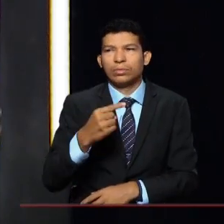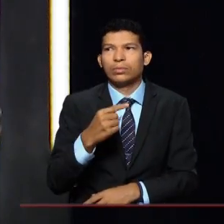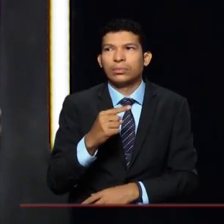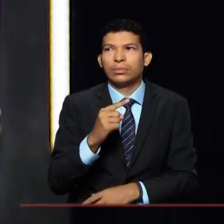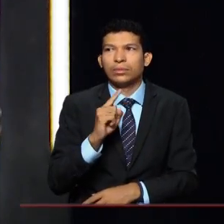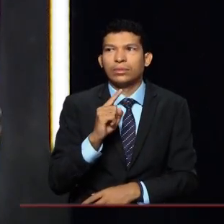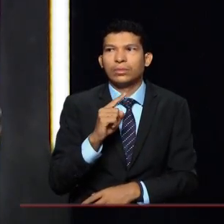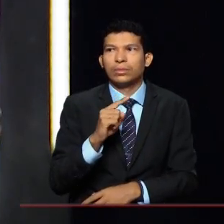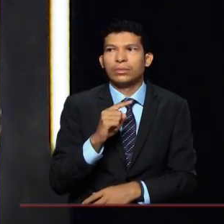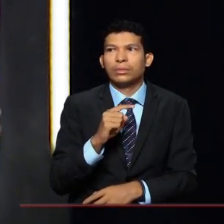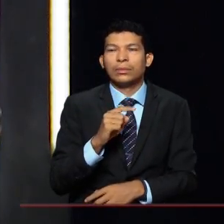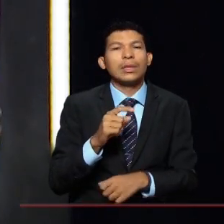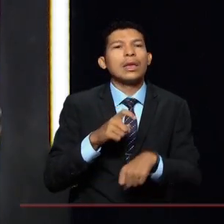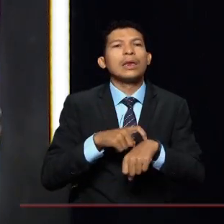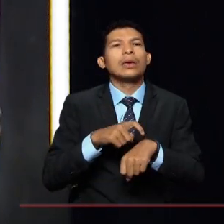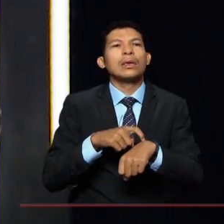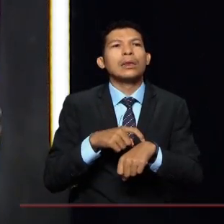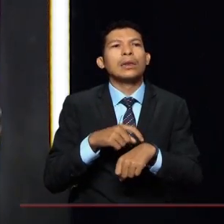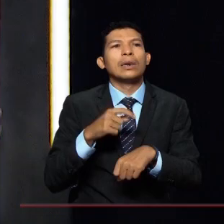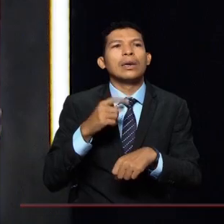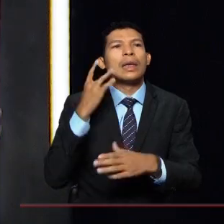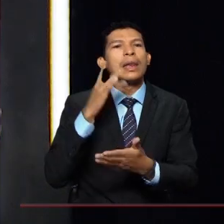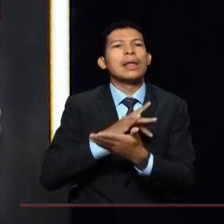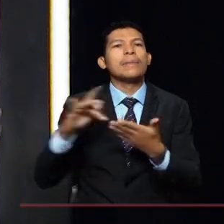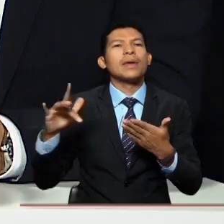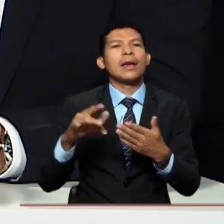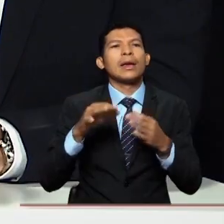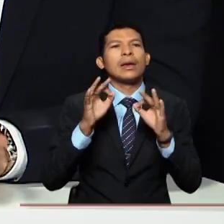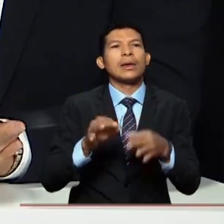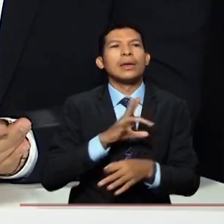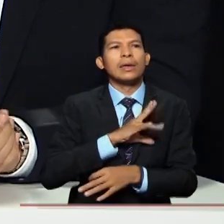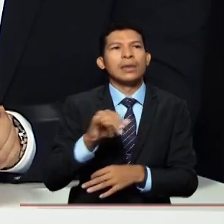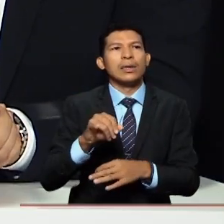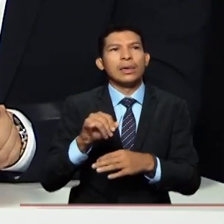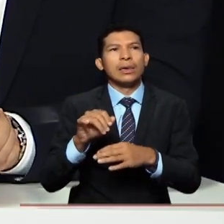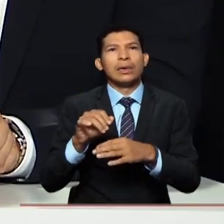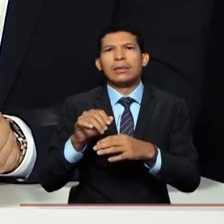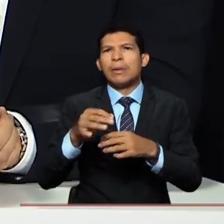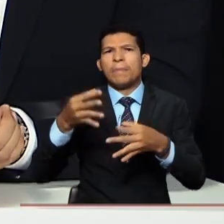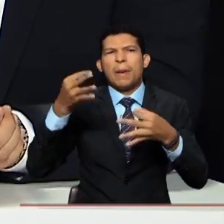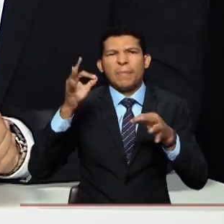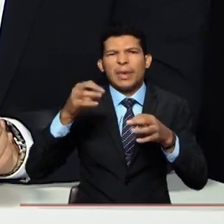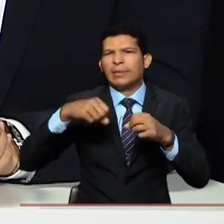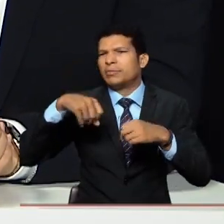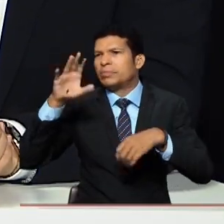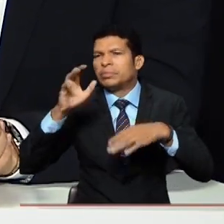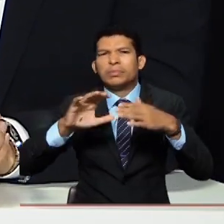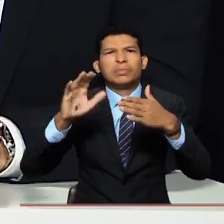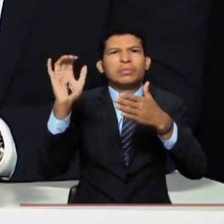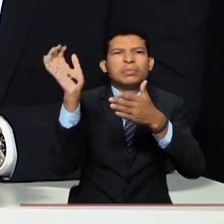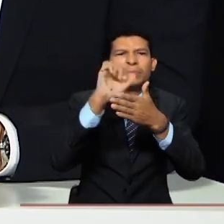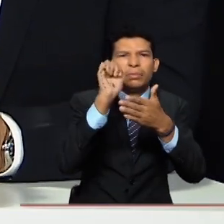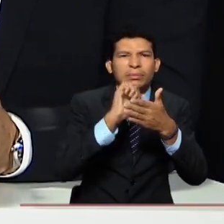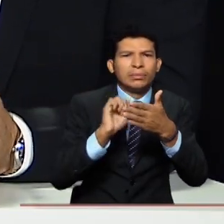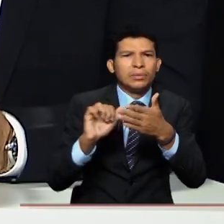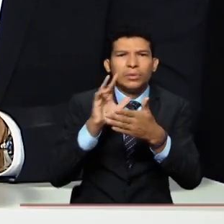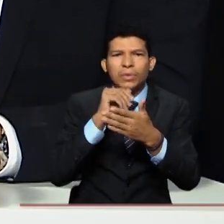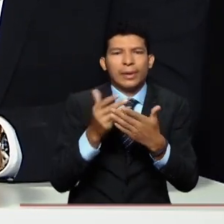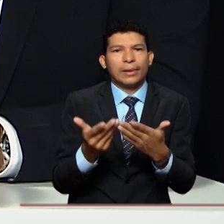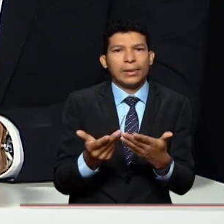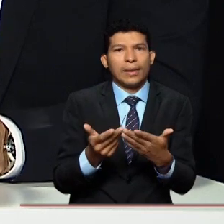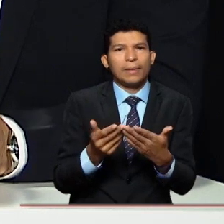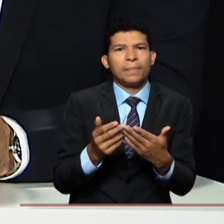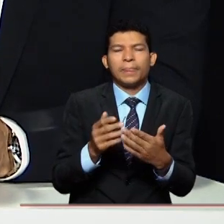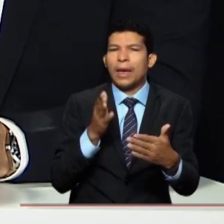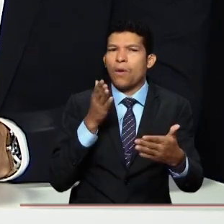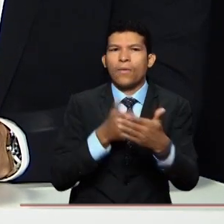las redes y dicen, bueno, ya qué hora es que van a limpiar a Cali, porque la empapelaron, la dejaron llena de mugre, etcétera, y es una